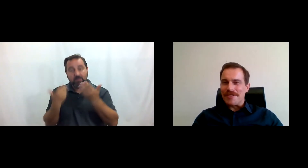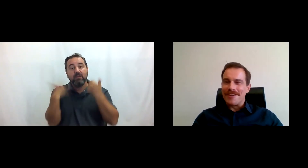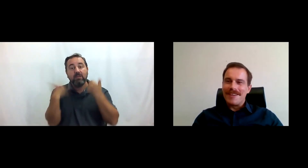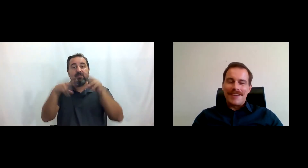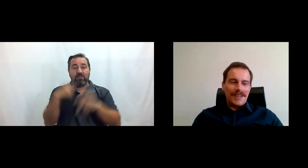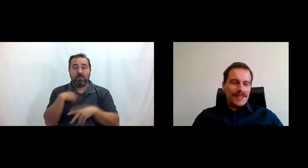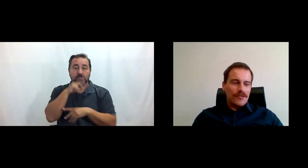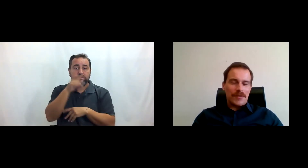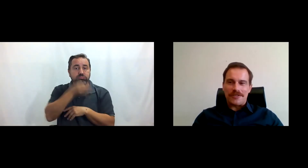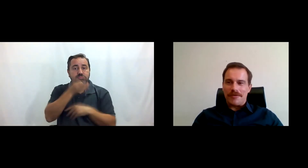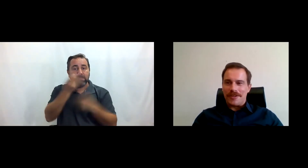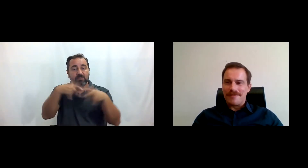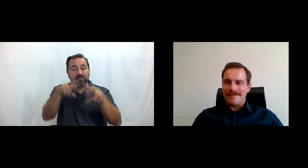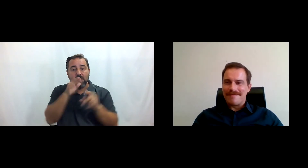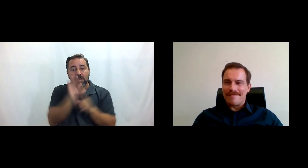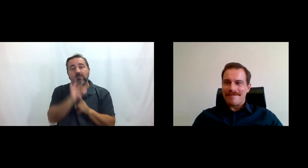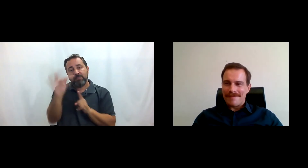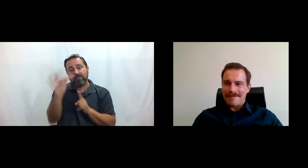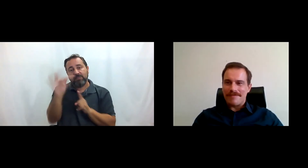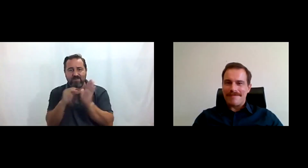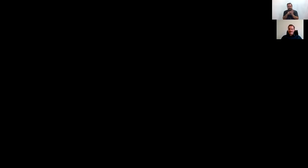intervención y doy paso al vídeo